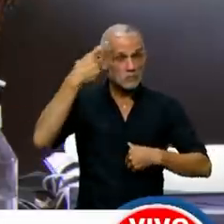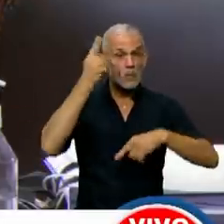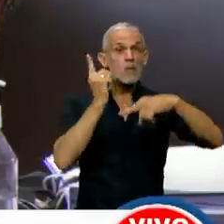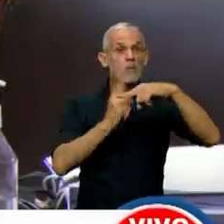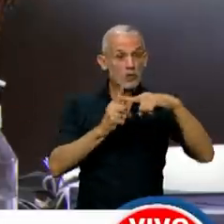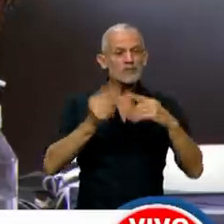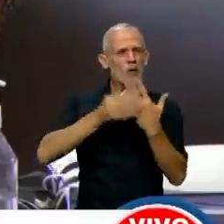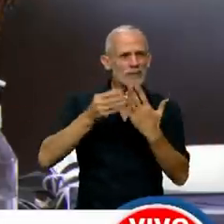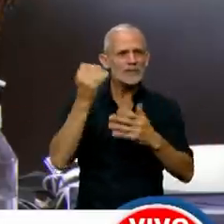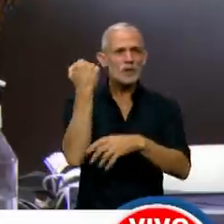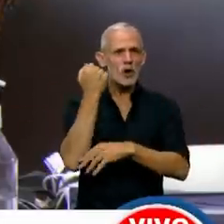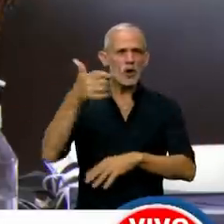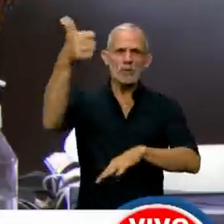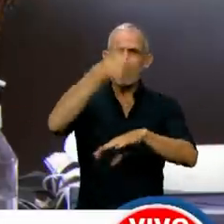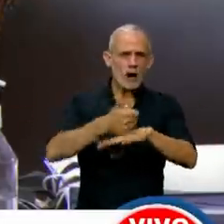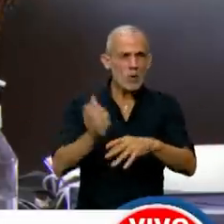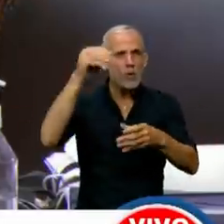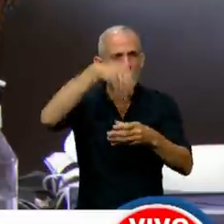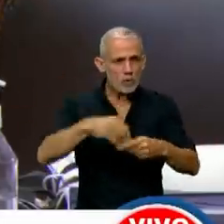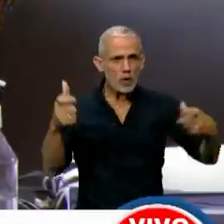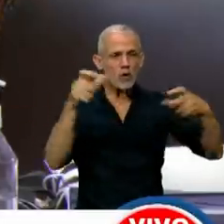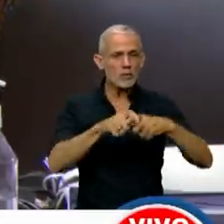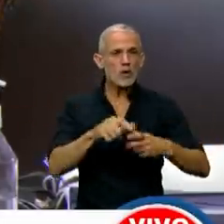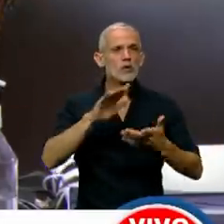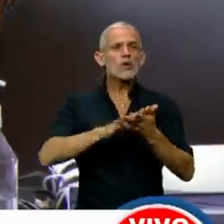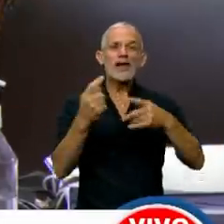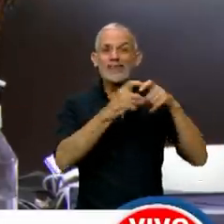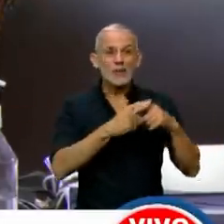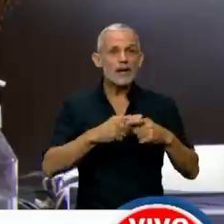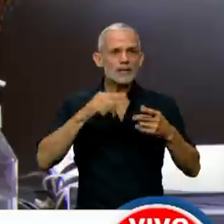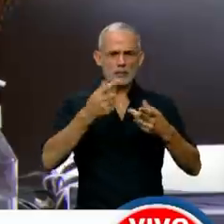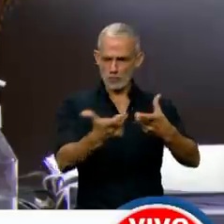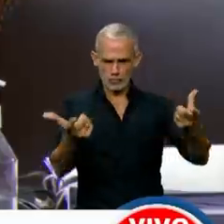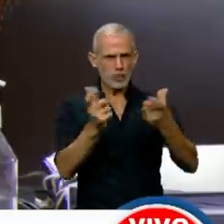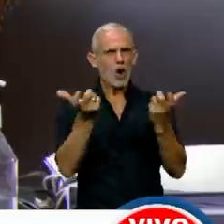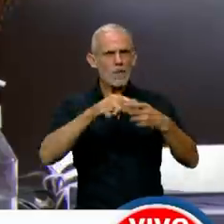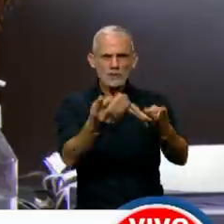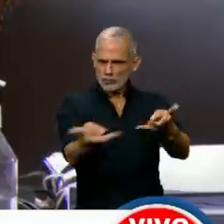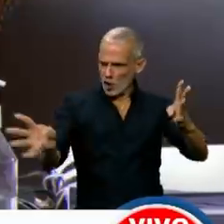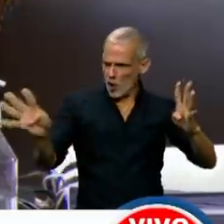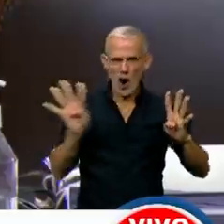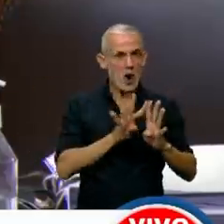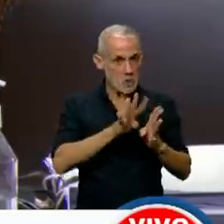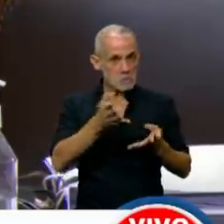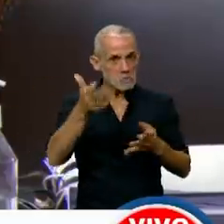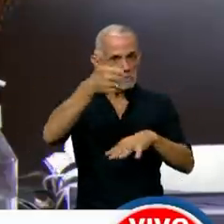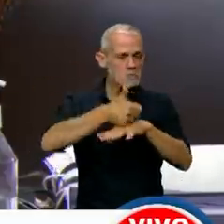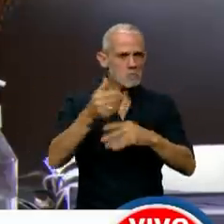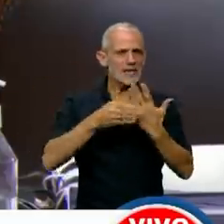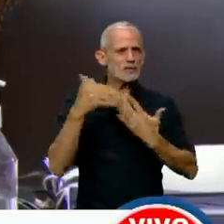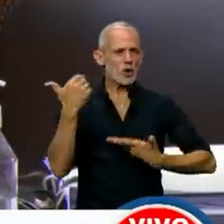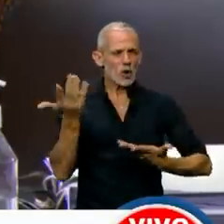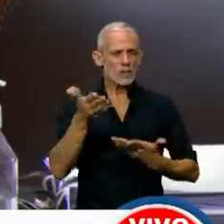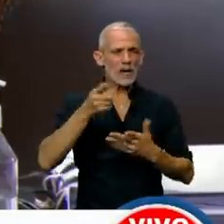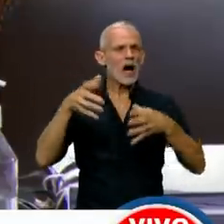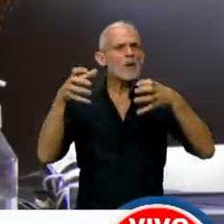que un ministro de economía participe del debate del pleno de la comisión todos los miembros